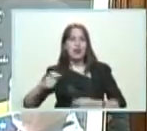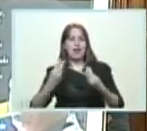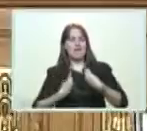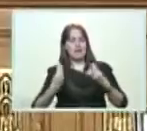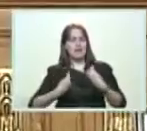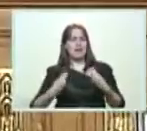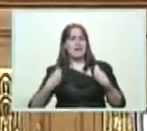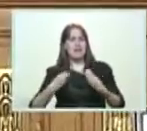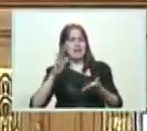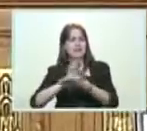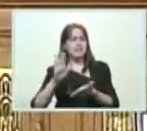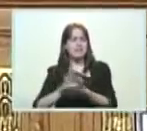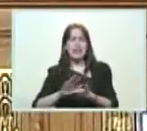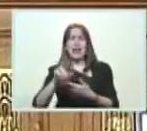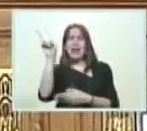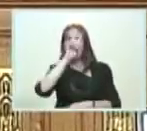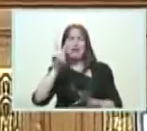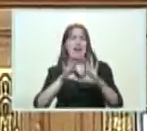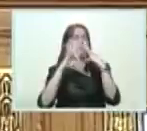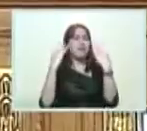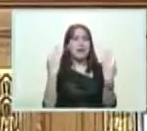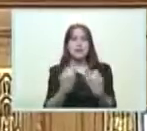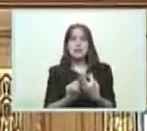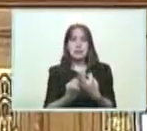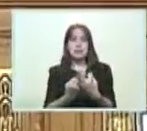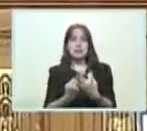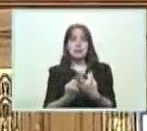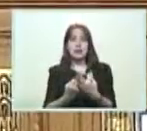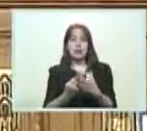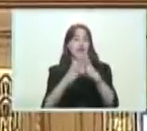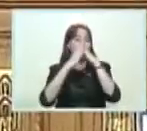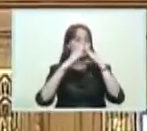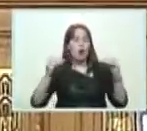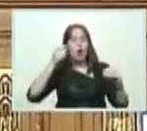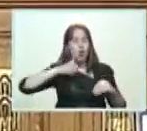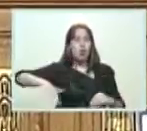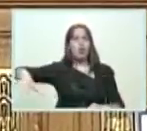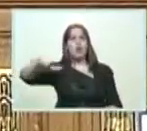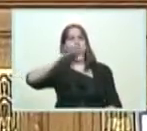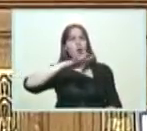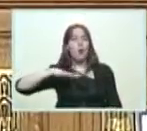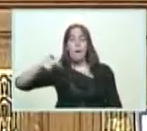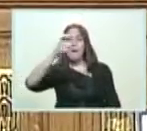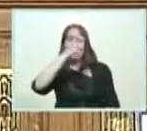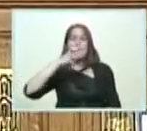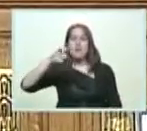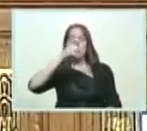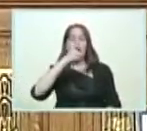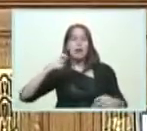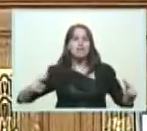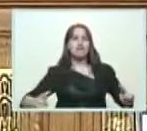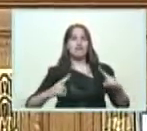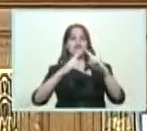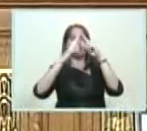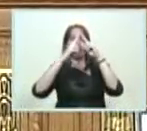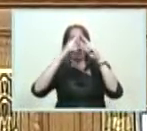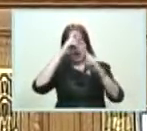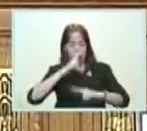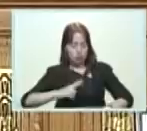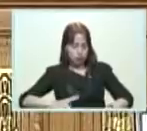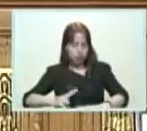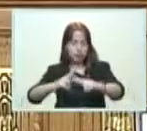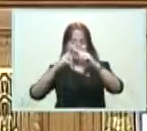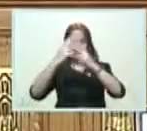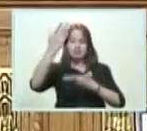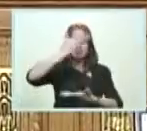todas las venezolanas, de la familia y de la nación toda. Buscarlo a través del reencuentro, el reconocimiento